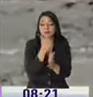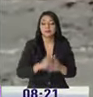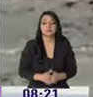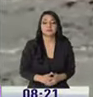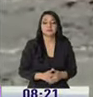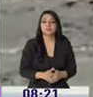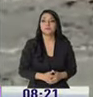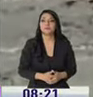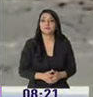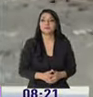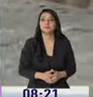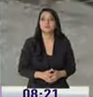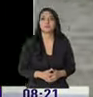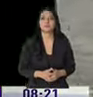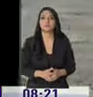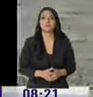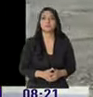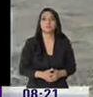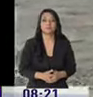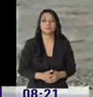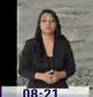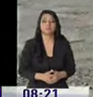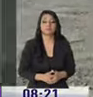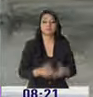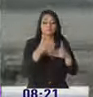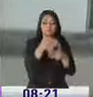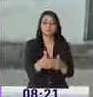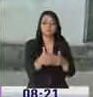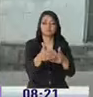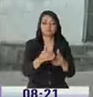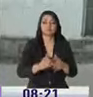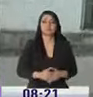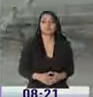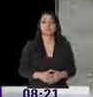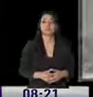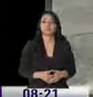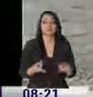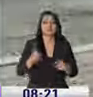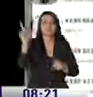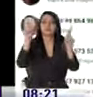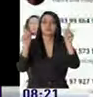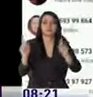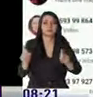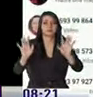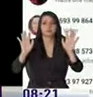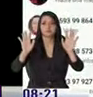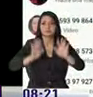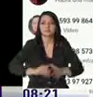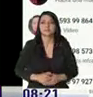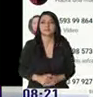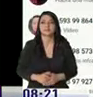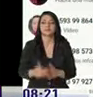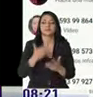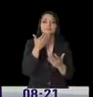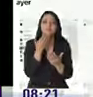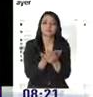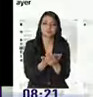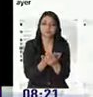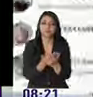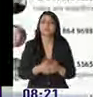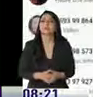me ríe. Tablitas, lo quisiera. Para evitar. Y ya en los garabatos, ¿no? Lindos garabatos. Gracias, señor Álvarez. ¿Qué